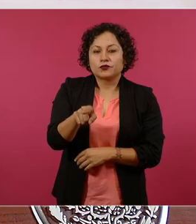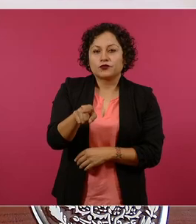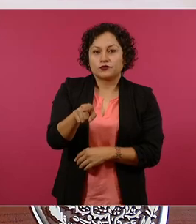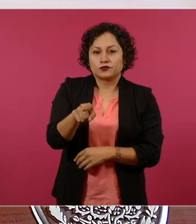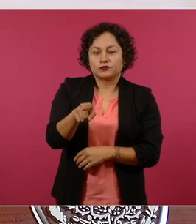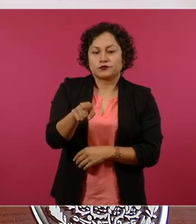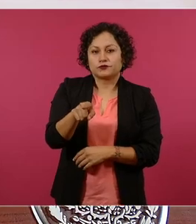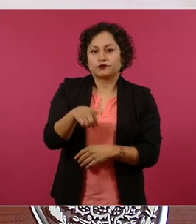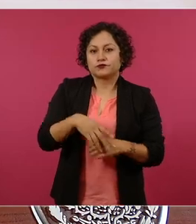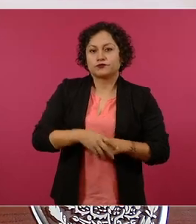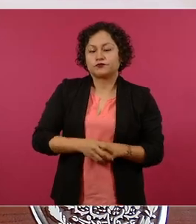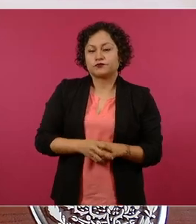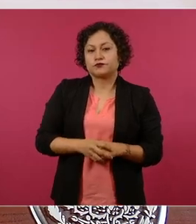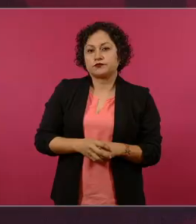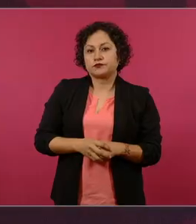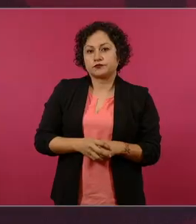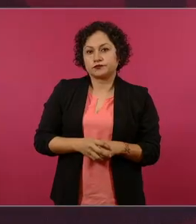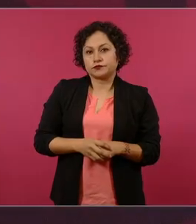en